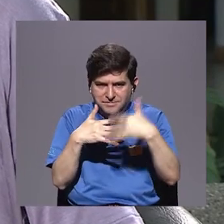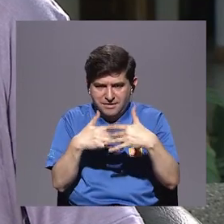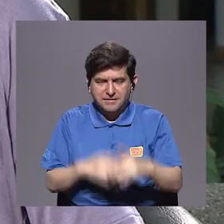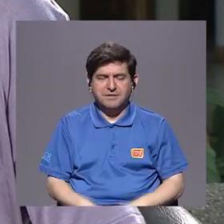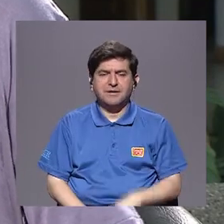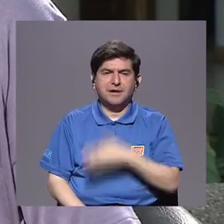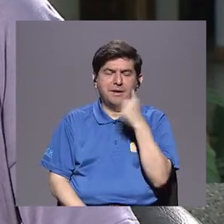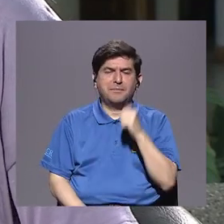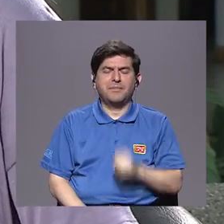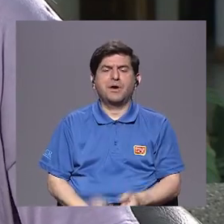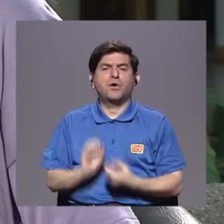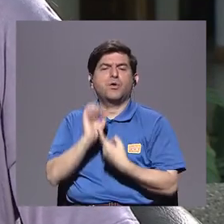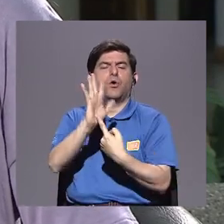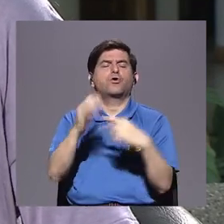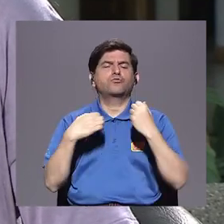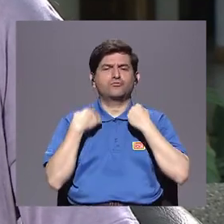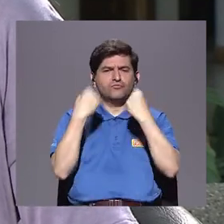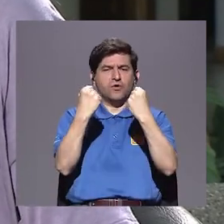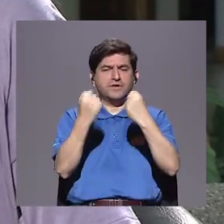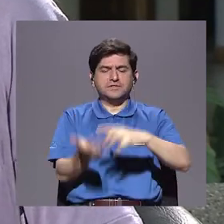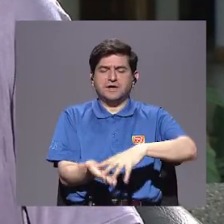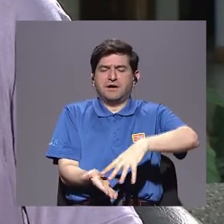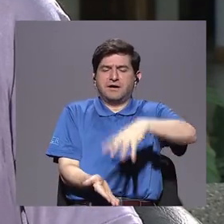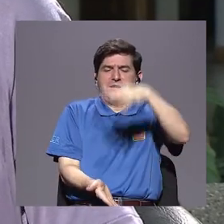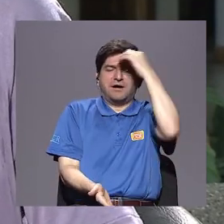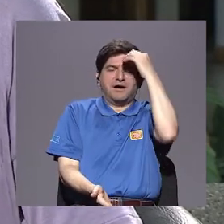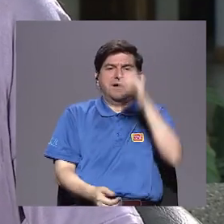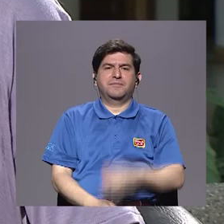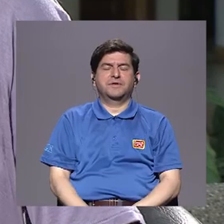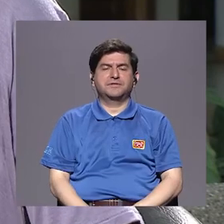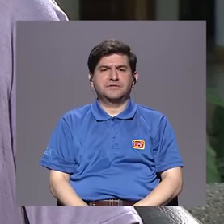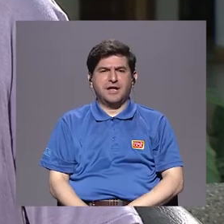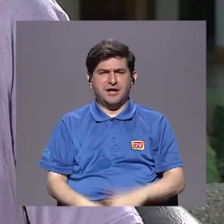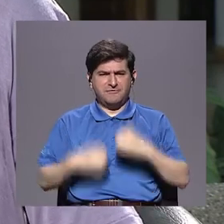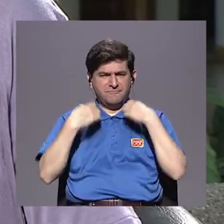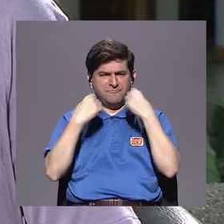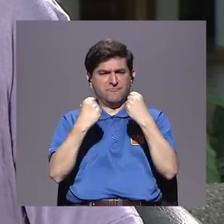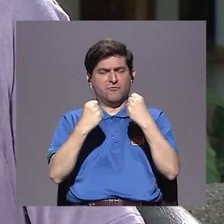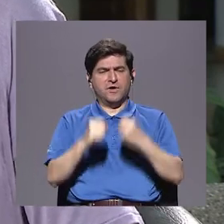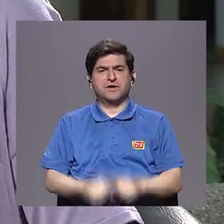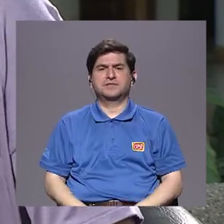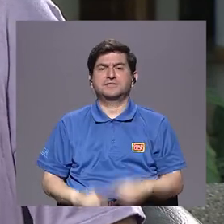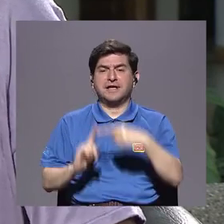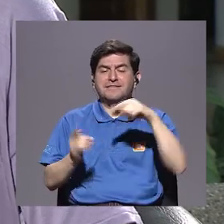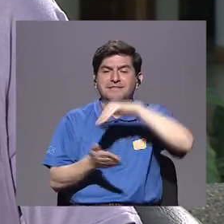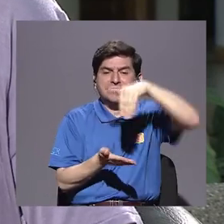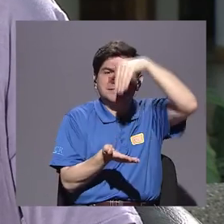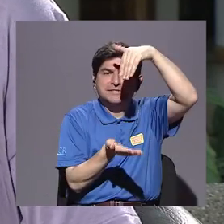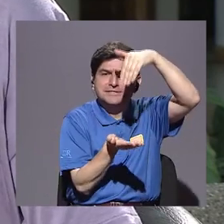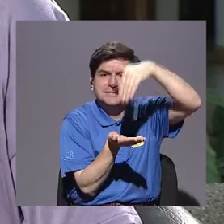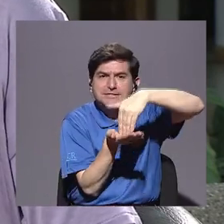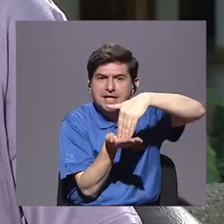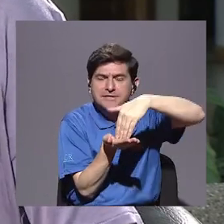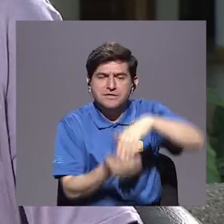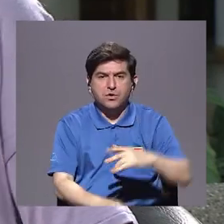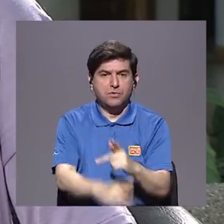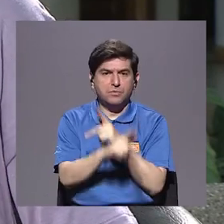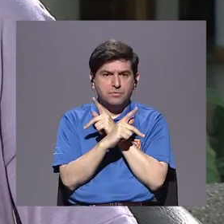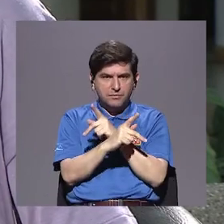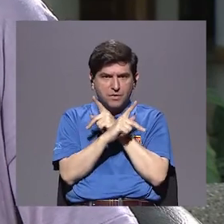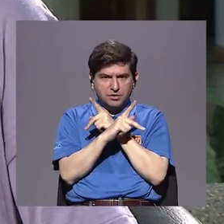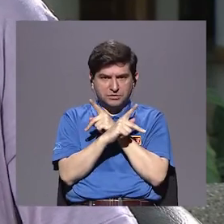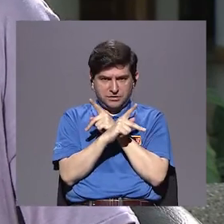Vamos a tener mejor proyección de nuestra fuerza, vamos a aprender a generar nuestra fuerza desde nuestro centro,